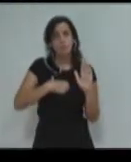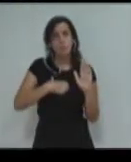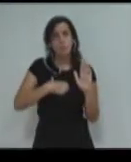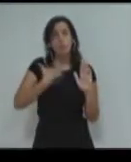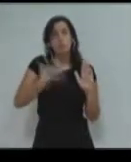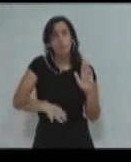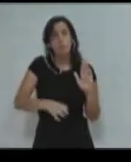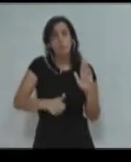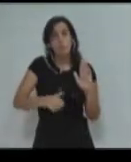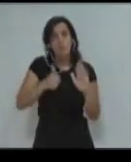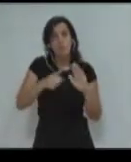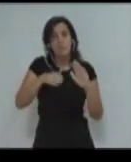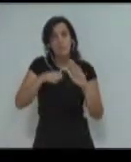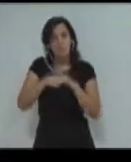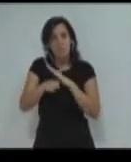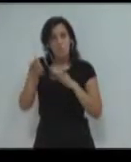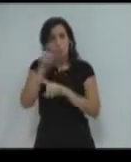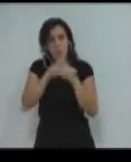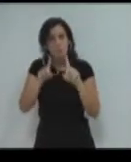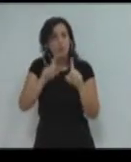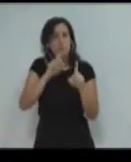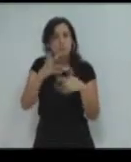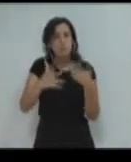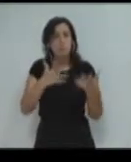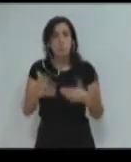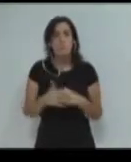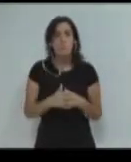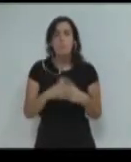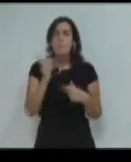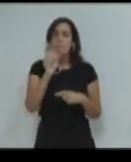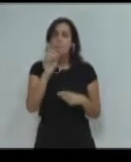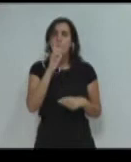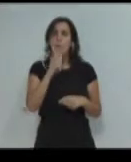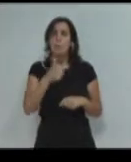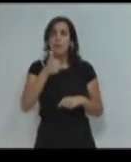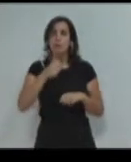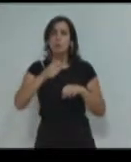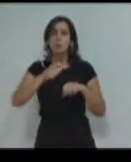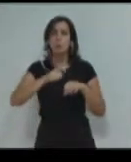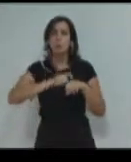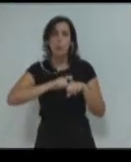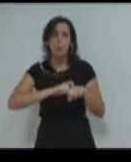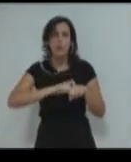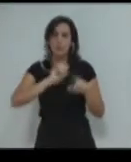de accesibilidad? ¿O? No es por tener más cualidades, digamos.